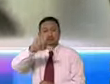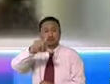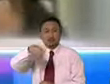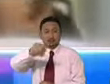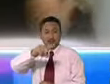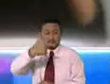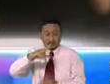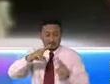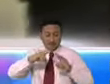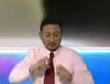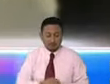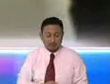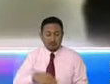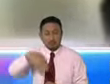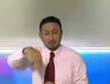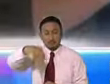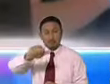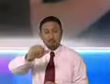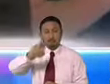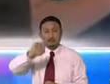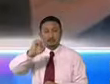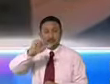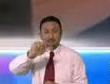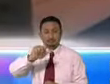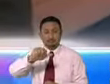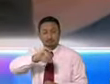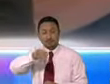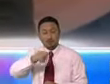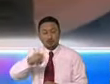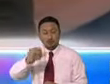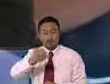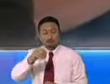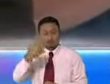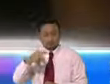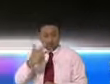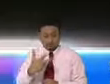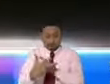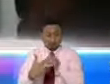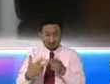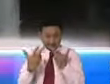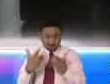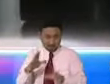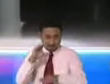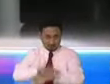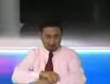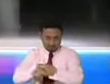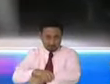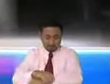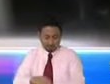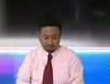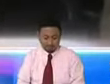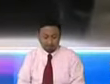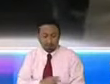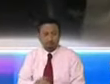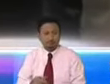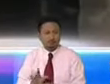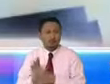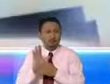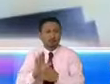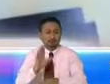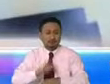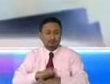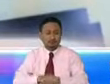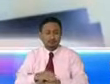Ecuador, María A. y Juan S., los 3 detenidos. El caso Saibank salió a la luz luego de los